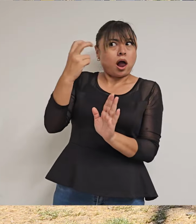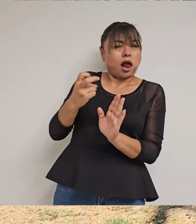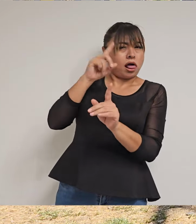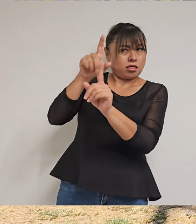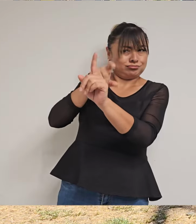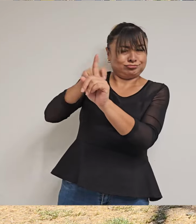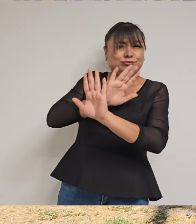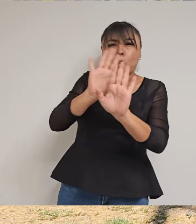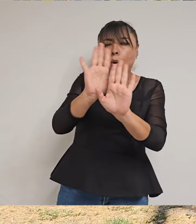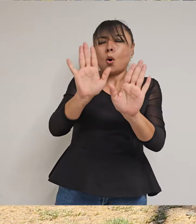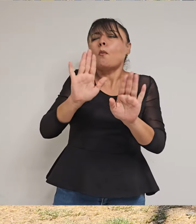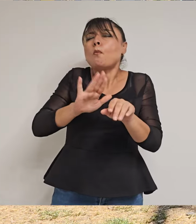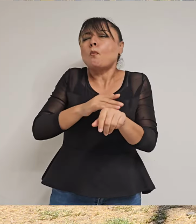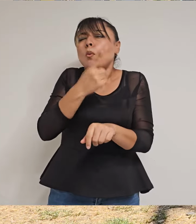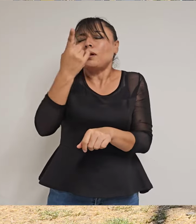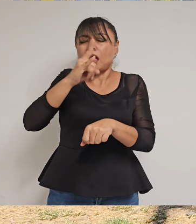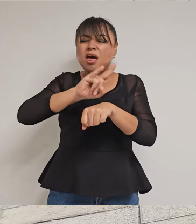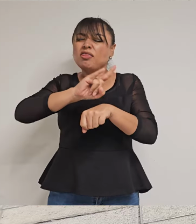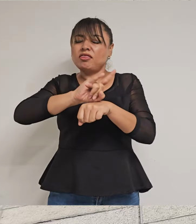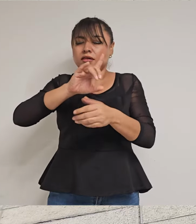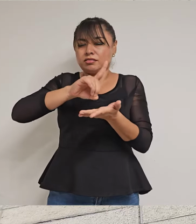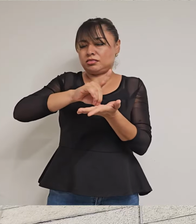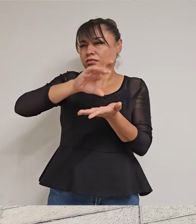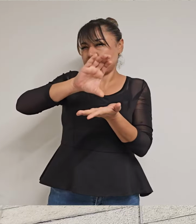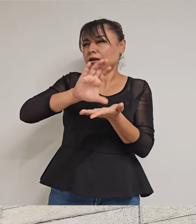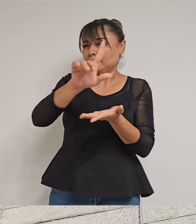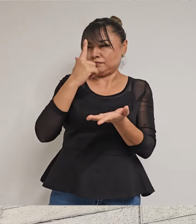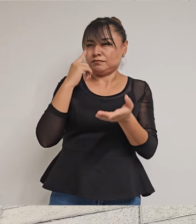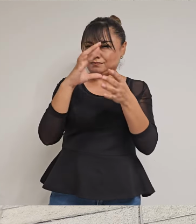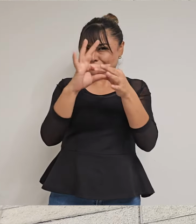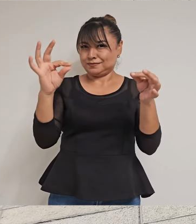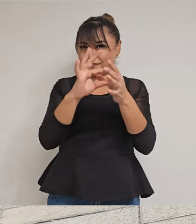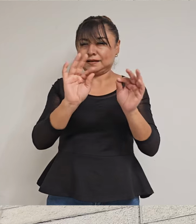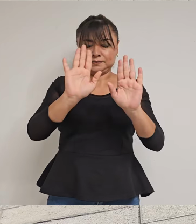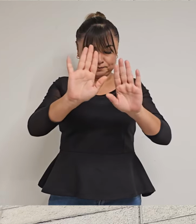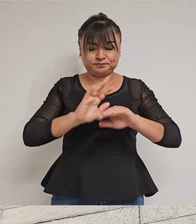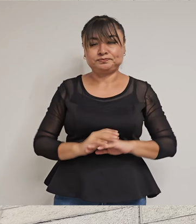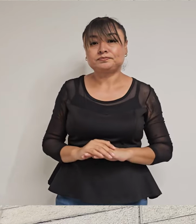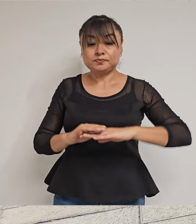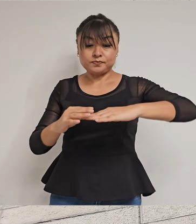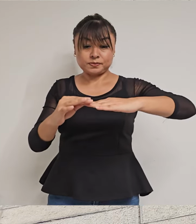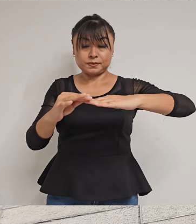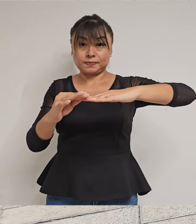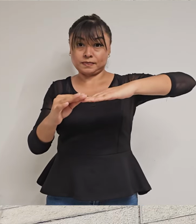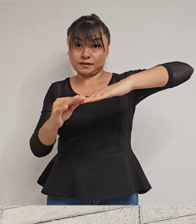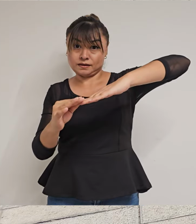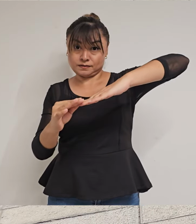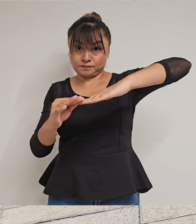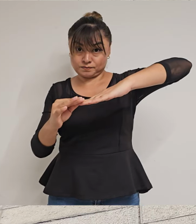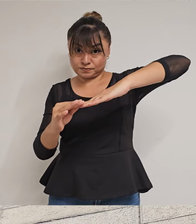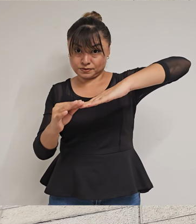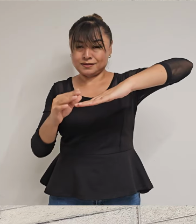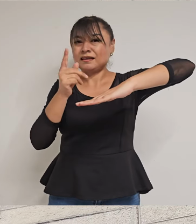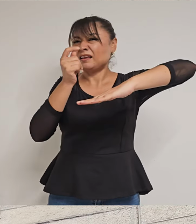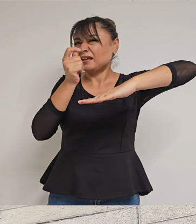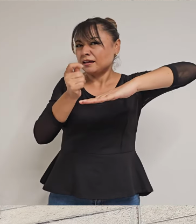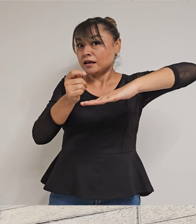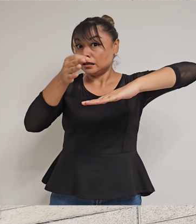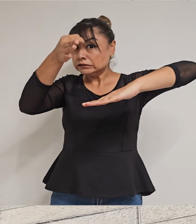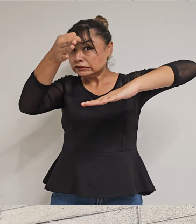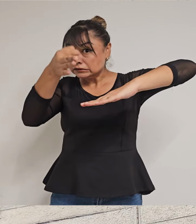mucho menos. Ahorita te explico por qué la estoy utilizando. La primera razón del porqué de la longitud de una rampa es el porcentaje de pendiente o inclinación de la misma. Para